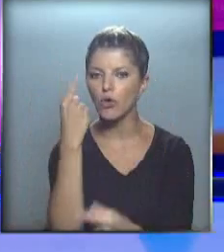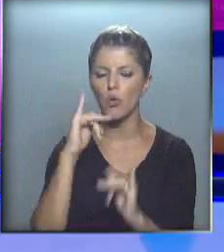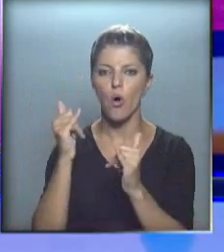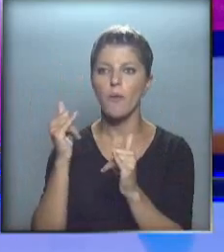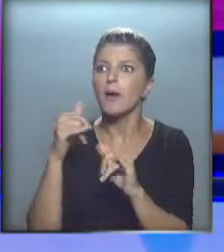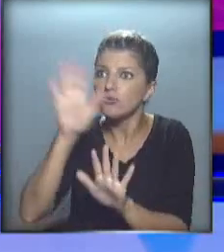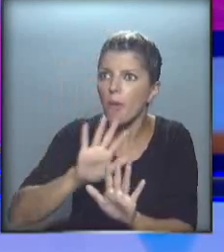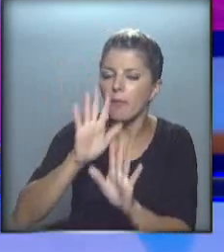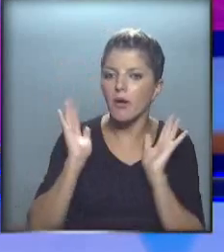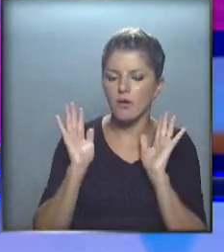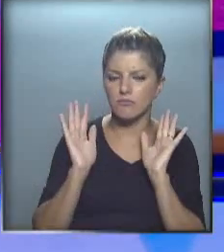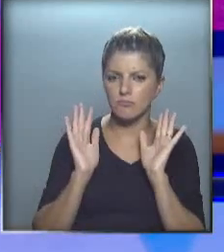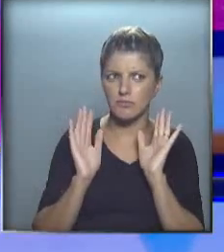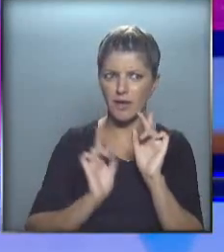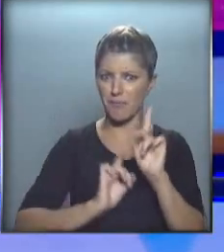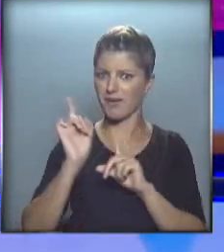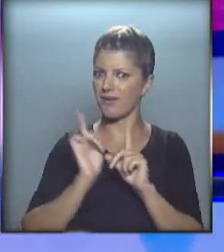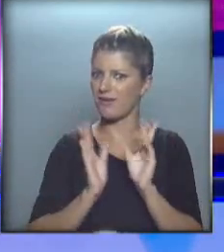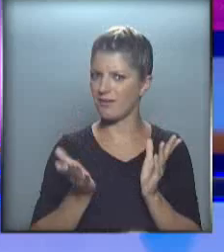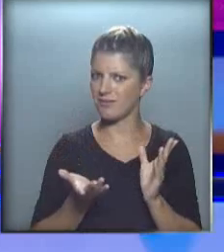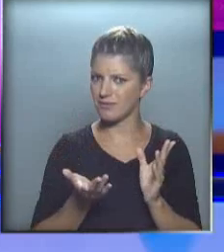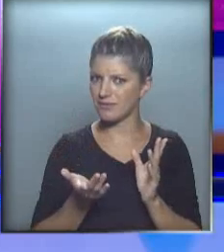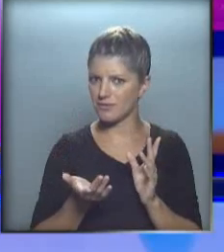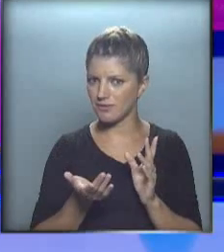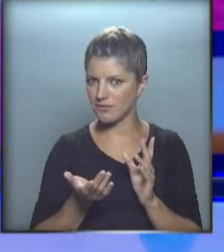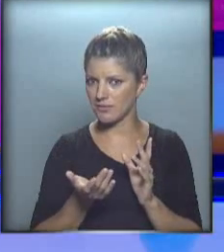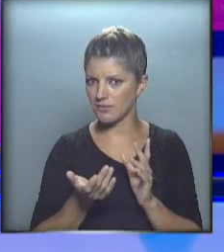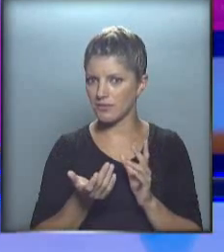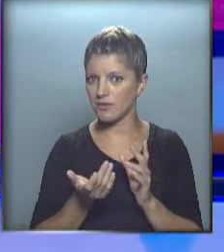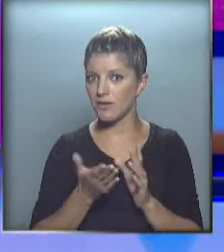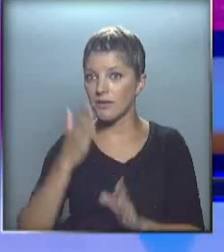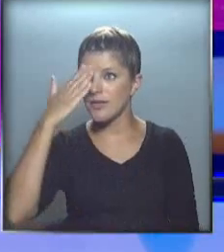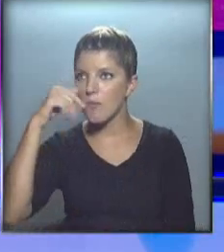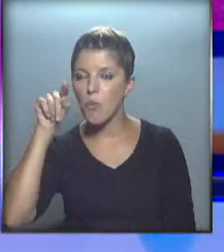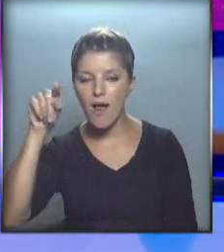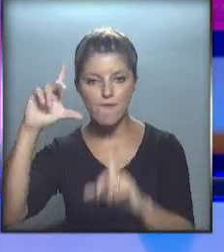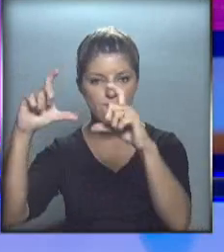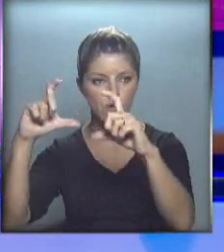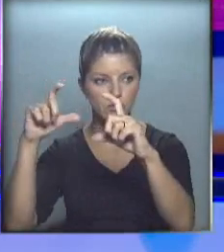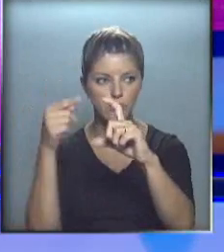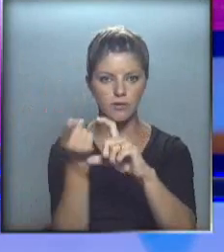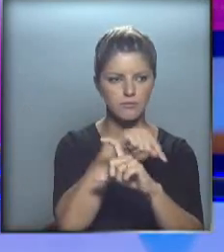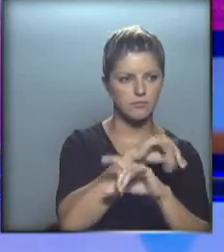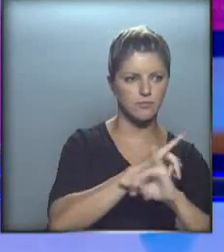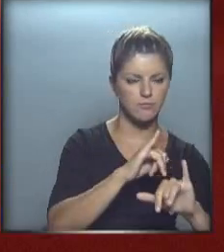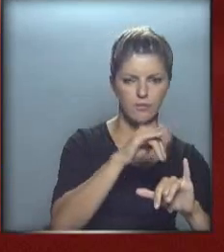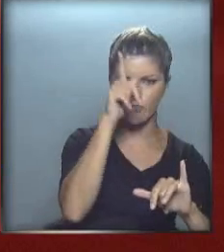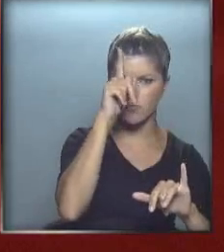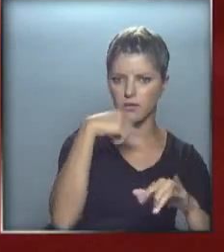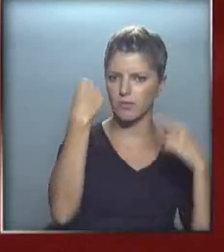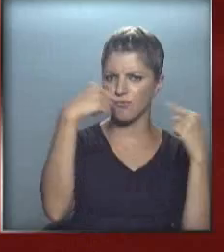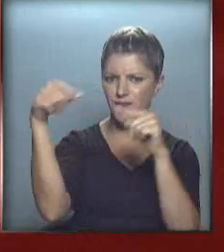sospechoso. Y en algunos casos se da que resulta que al final el joven no era quien había cometido el